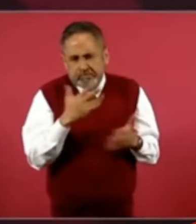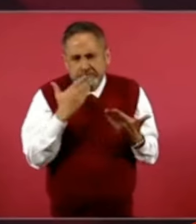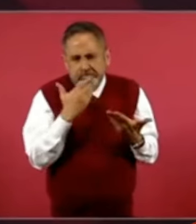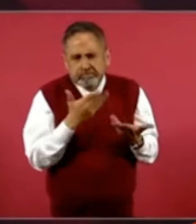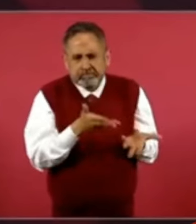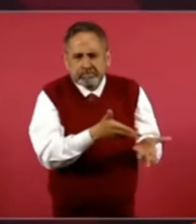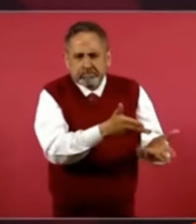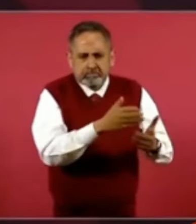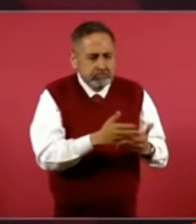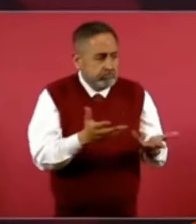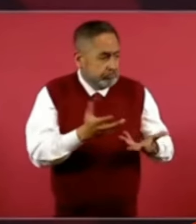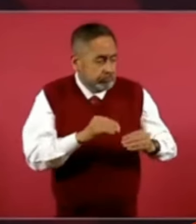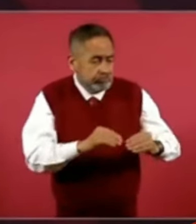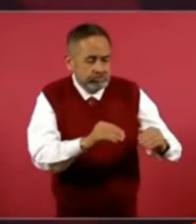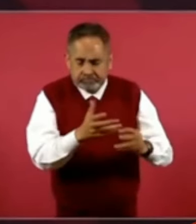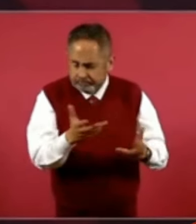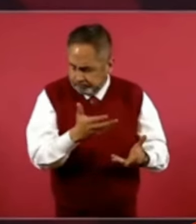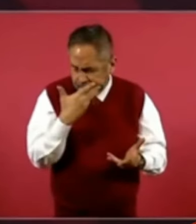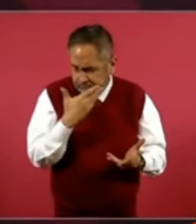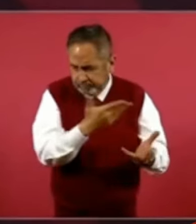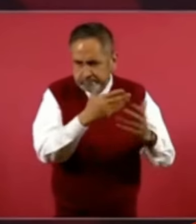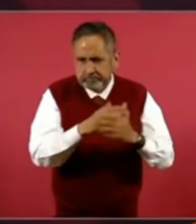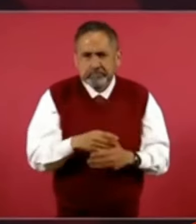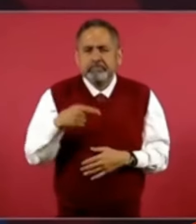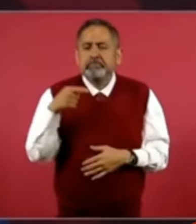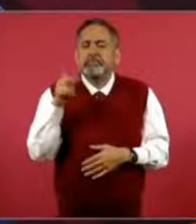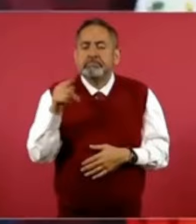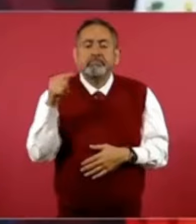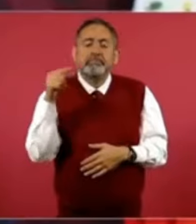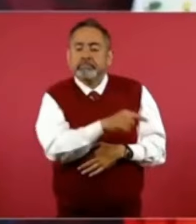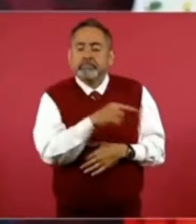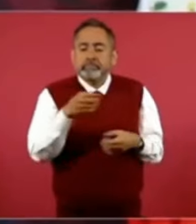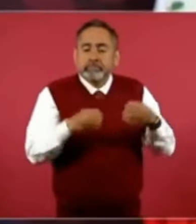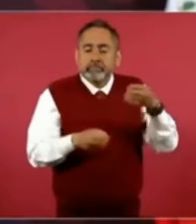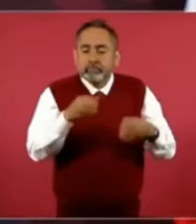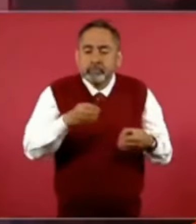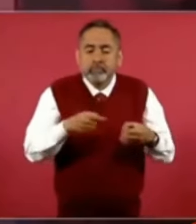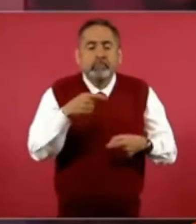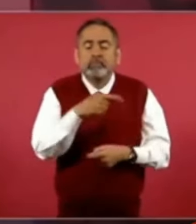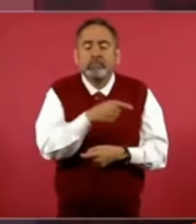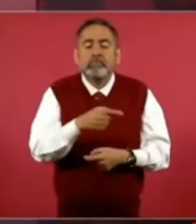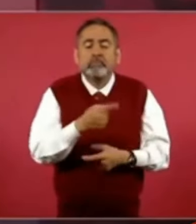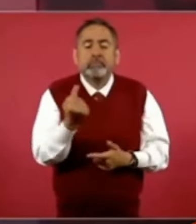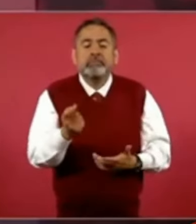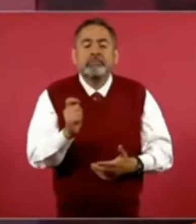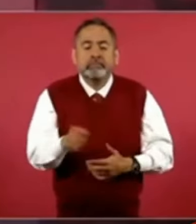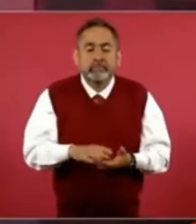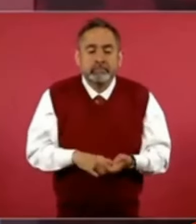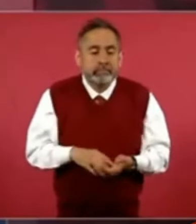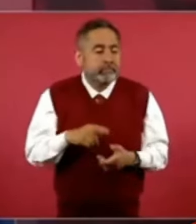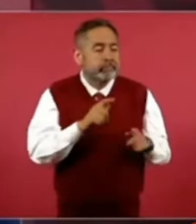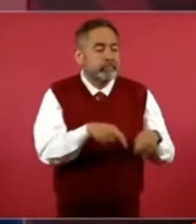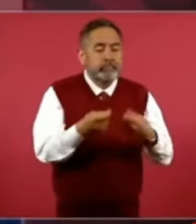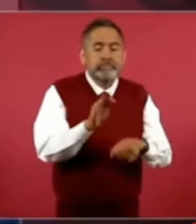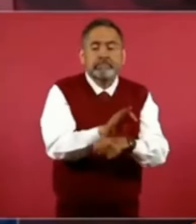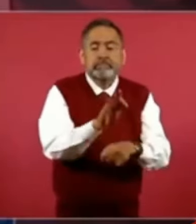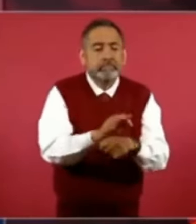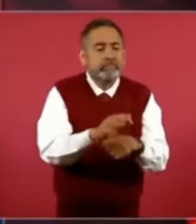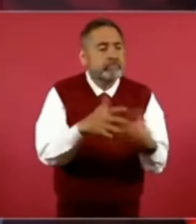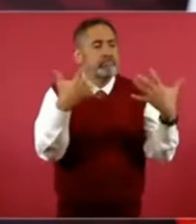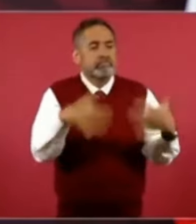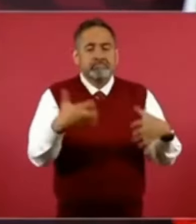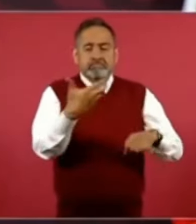de actuar. Pero es un juez que le dio amparo a las empresas